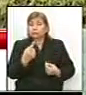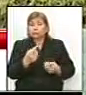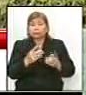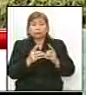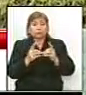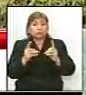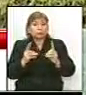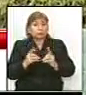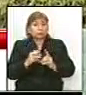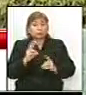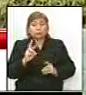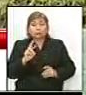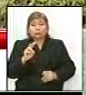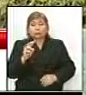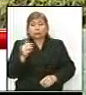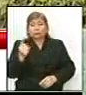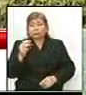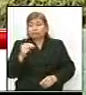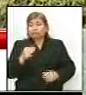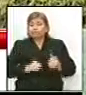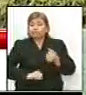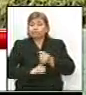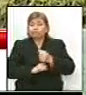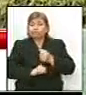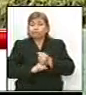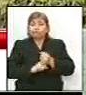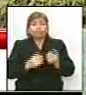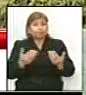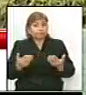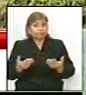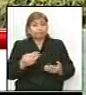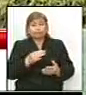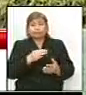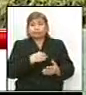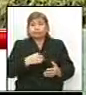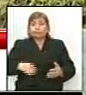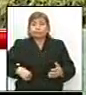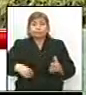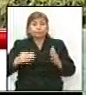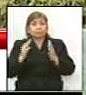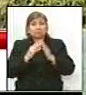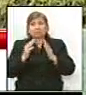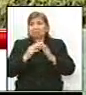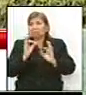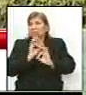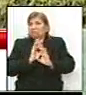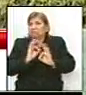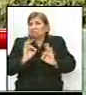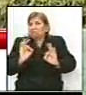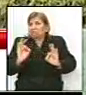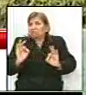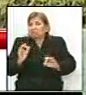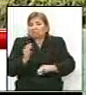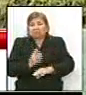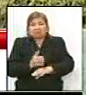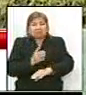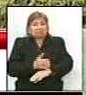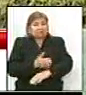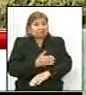BRAE ha habido esa focalización del Ministerio de Vivienda, pero hasta el momento no hay ni un avance. Señor